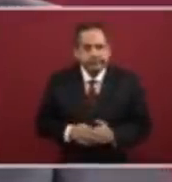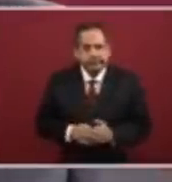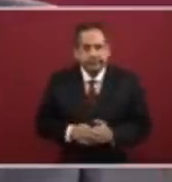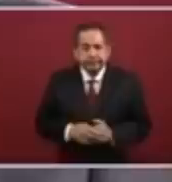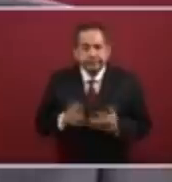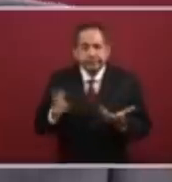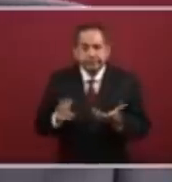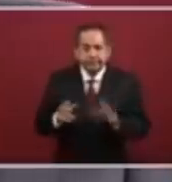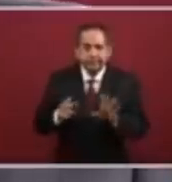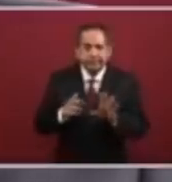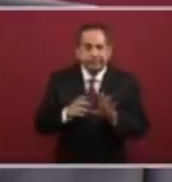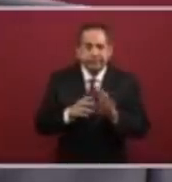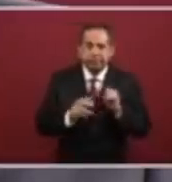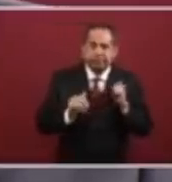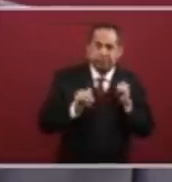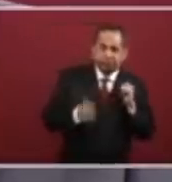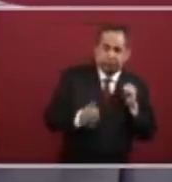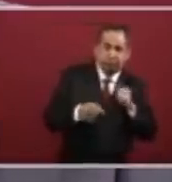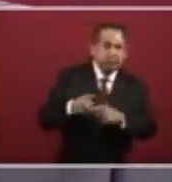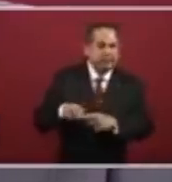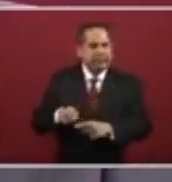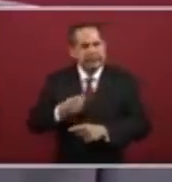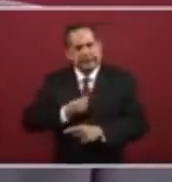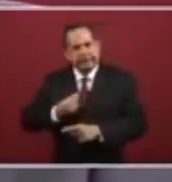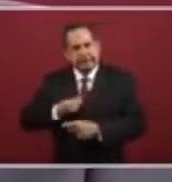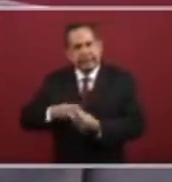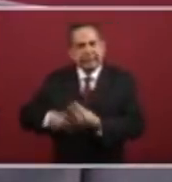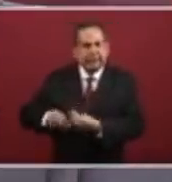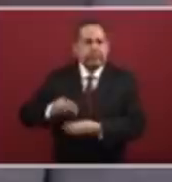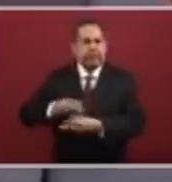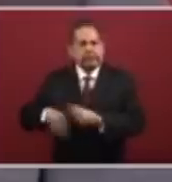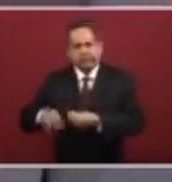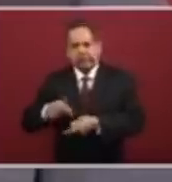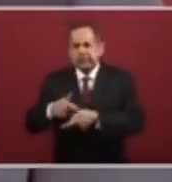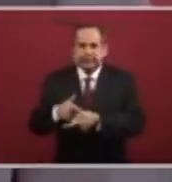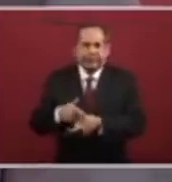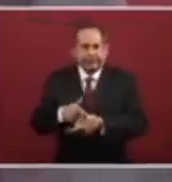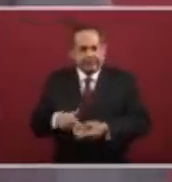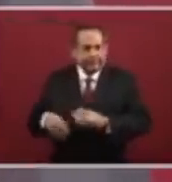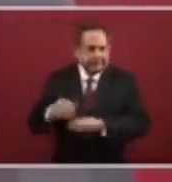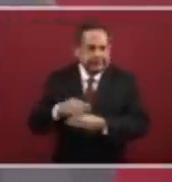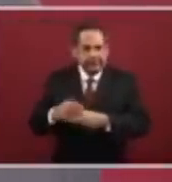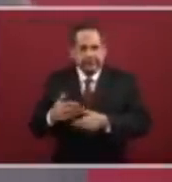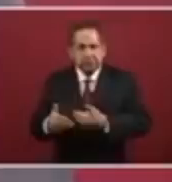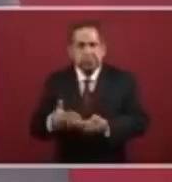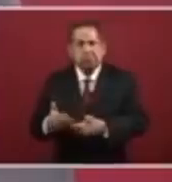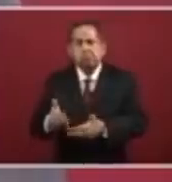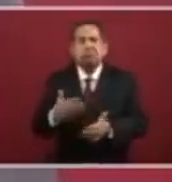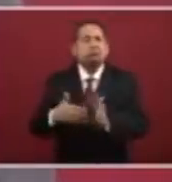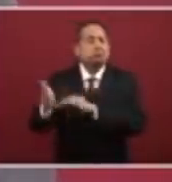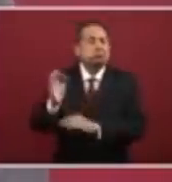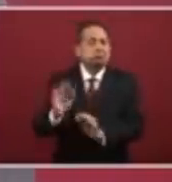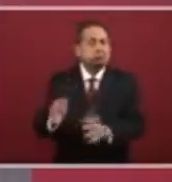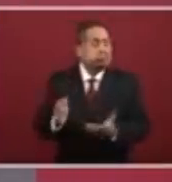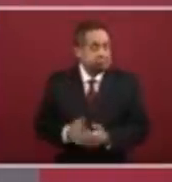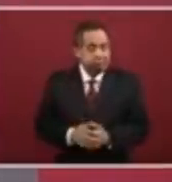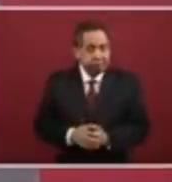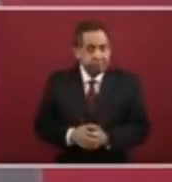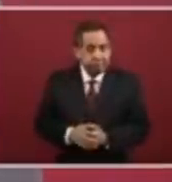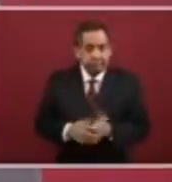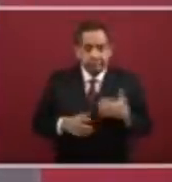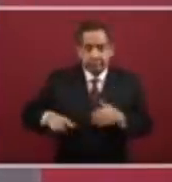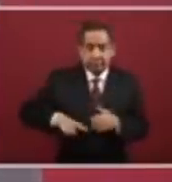se mantuvo el Instituto Mexicano del Petróleo y todavía, a pesar del